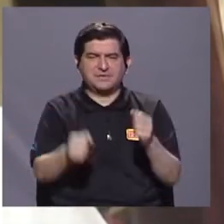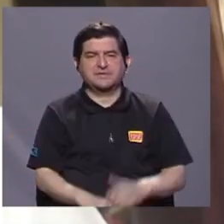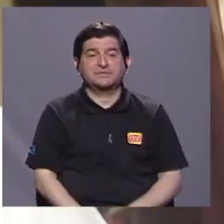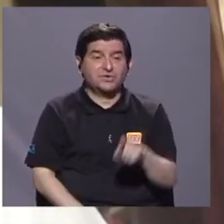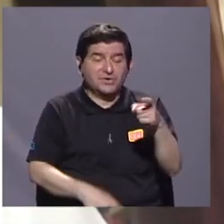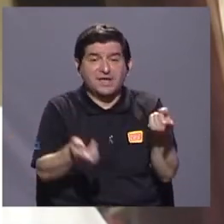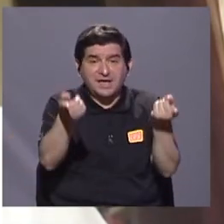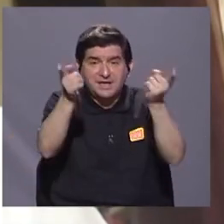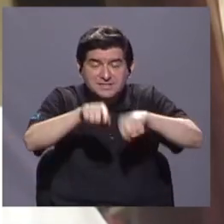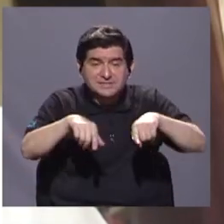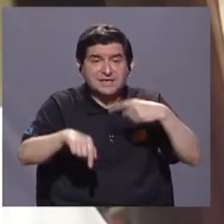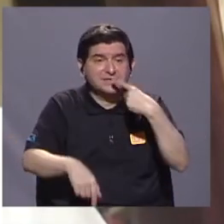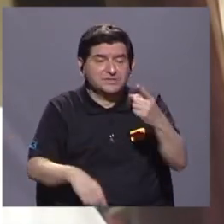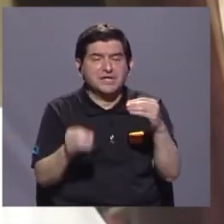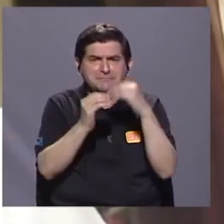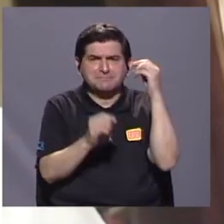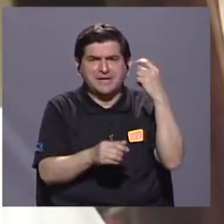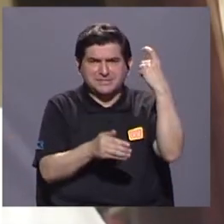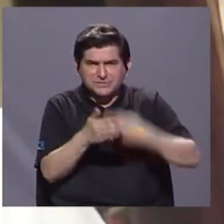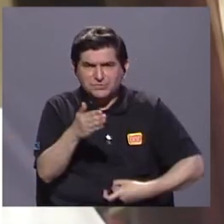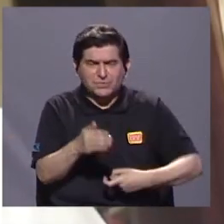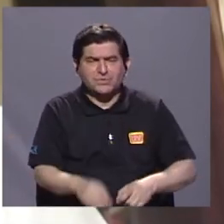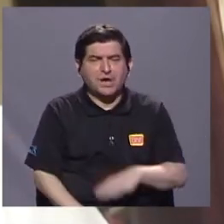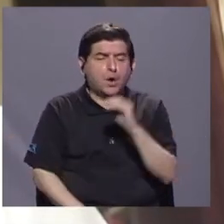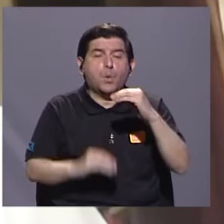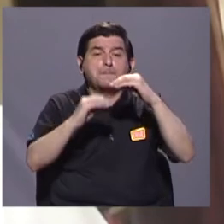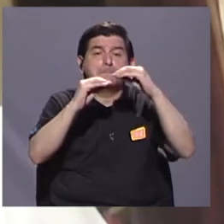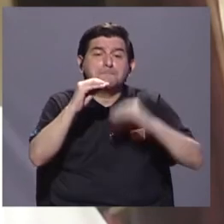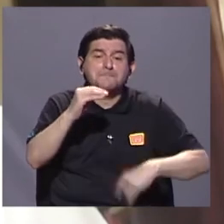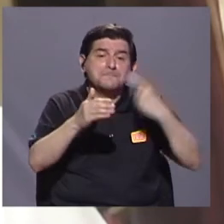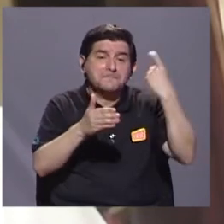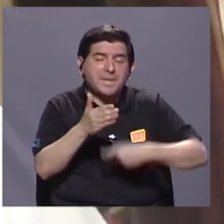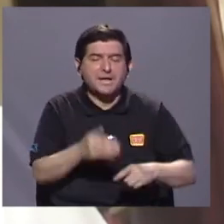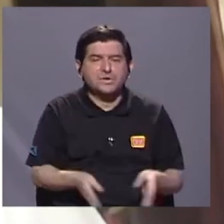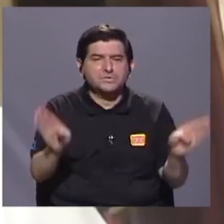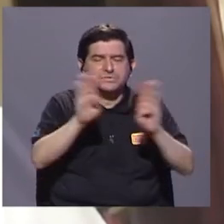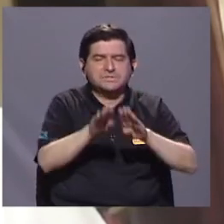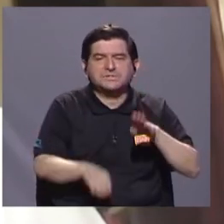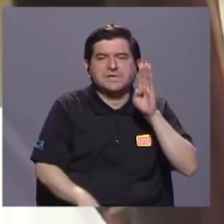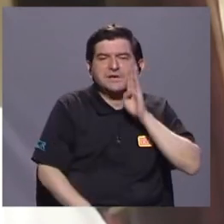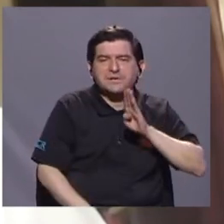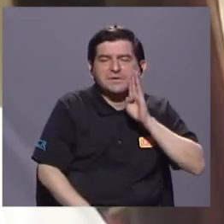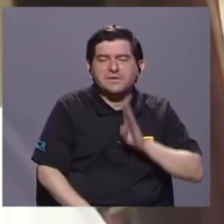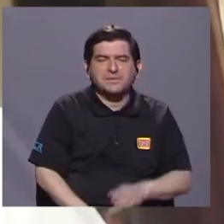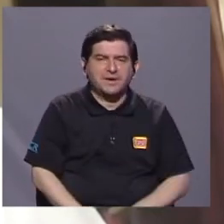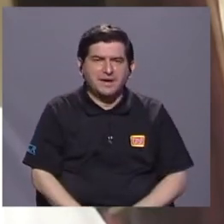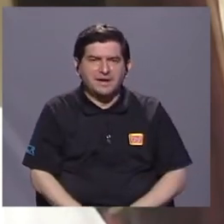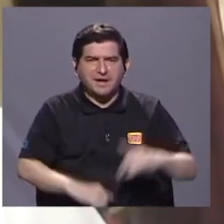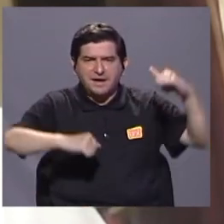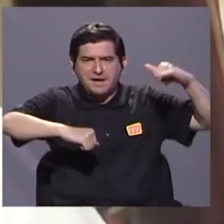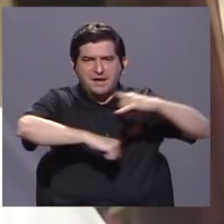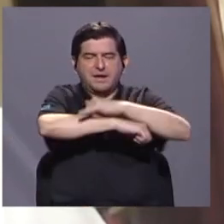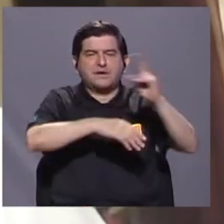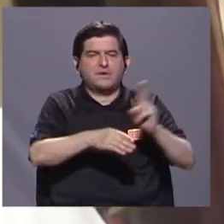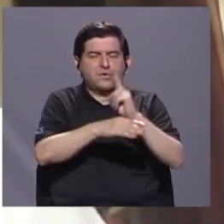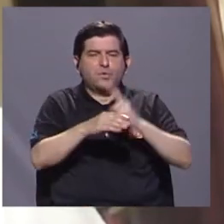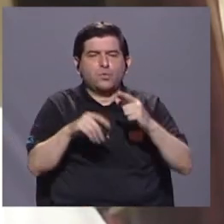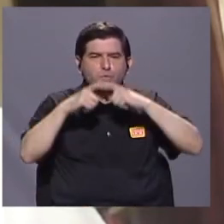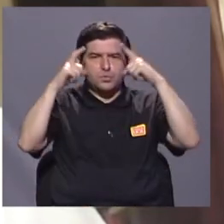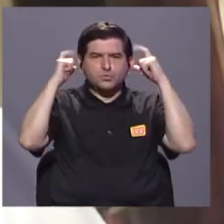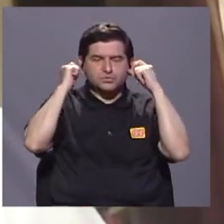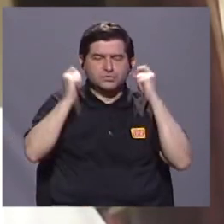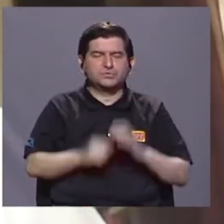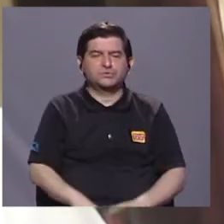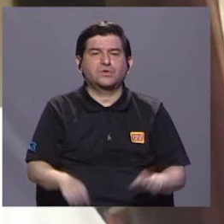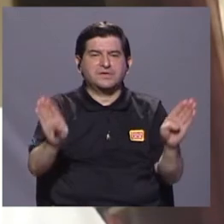restricción vehicular que se podría decir más estricta y menos estricta. El cierre de bares, aeropuertos, uso de mascarilla y cierre de playas son los